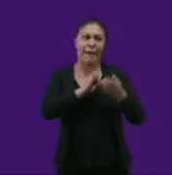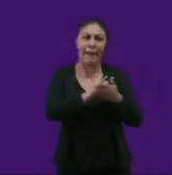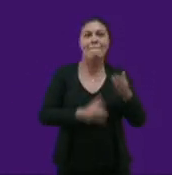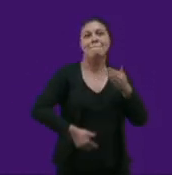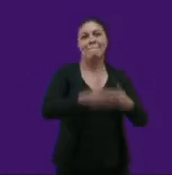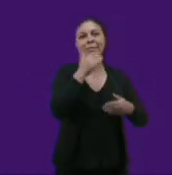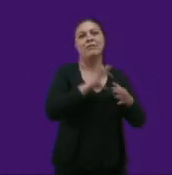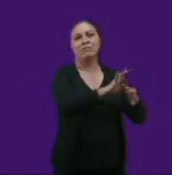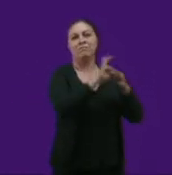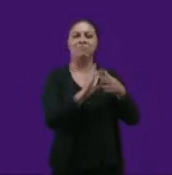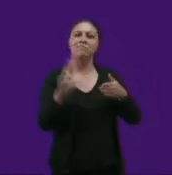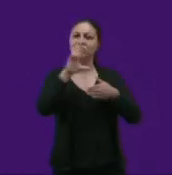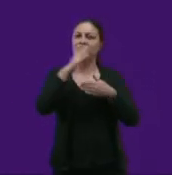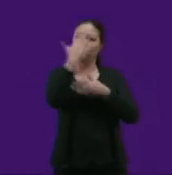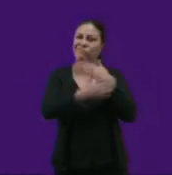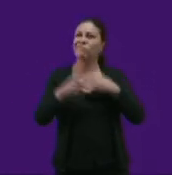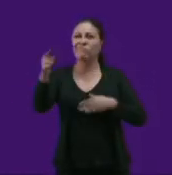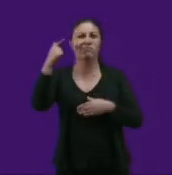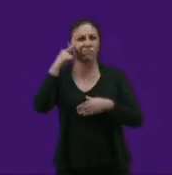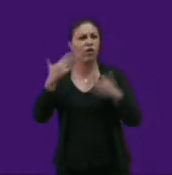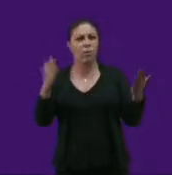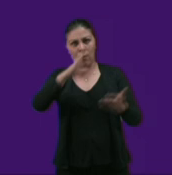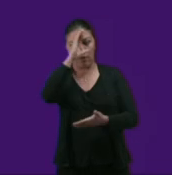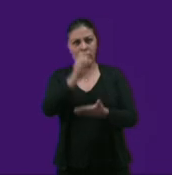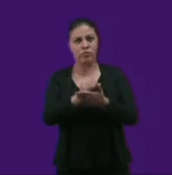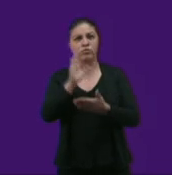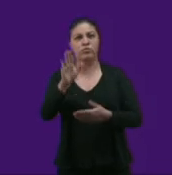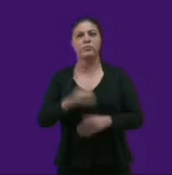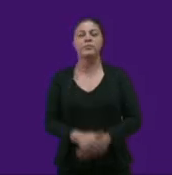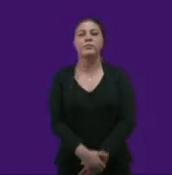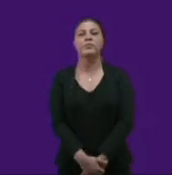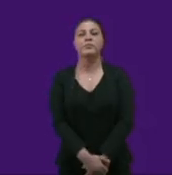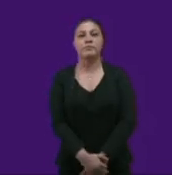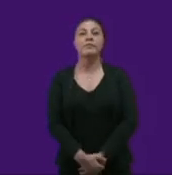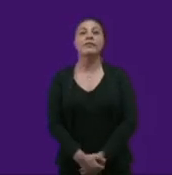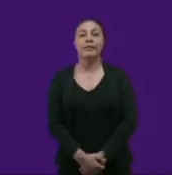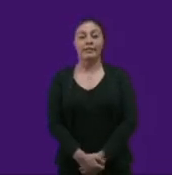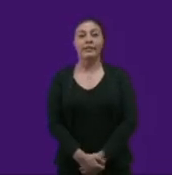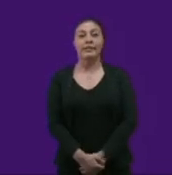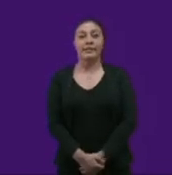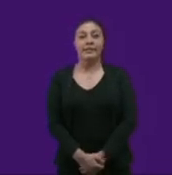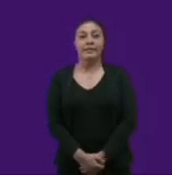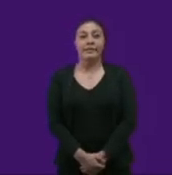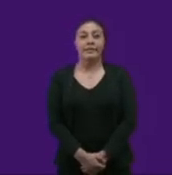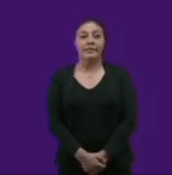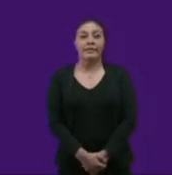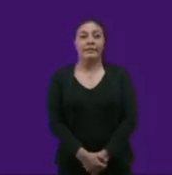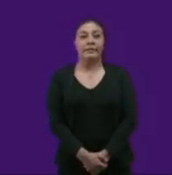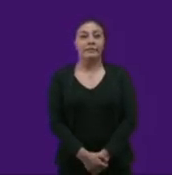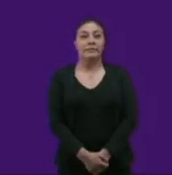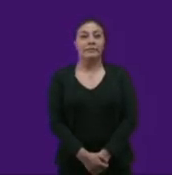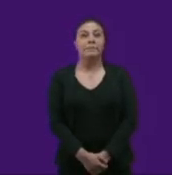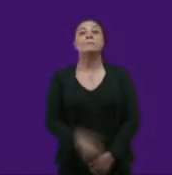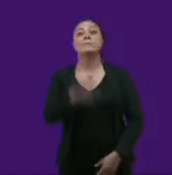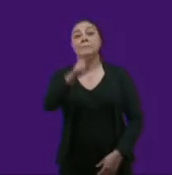en toda Latinoamérica? Sí, sin dudas. La verdad es que nosotros nos sentimos que es de las cosas que más orgullo